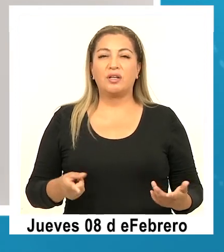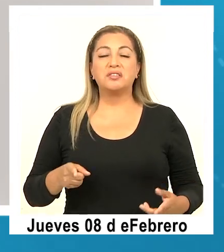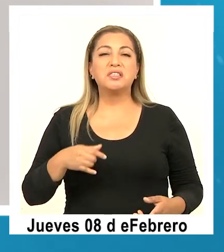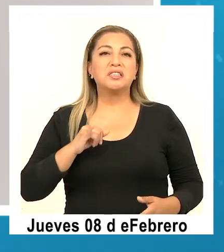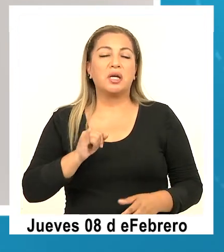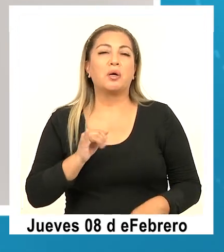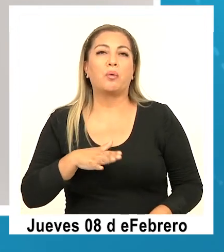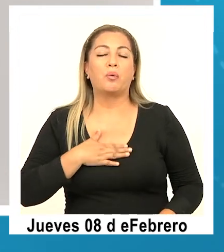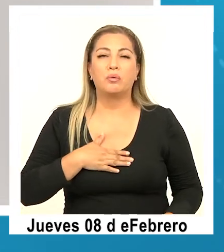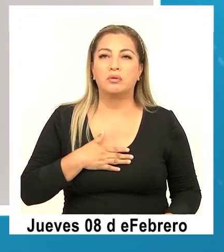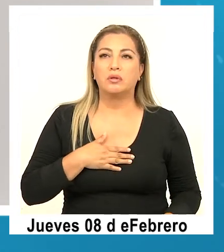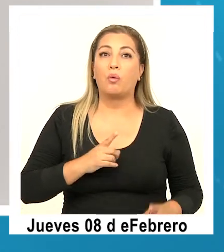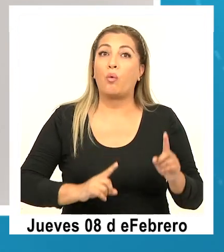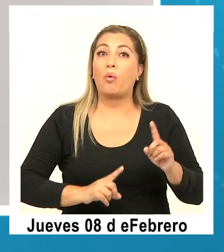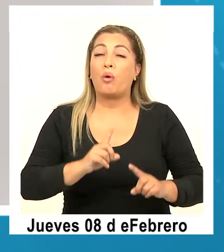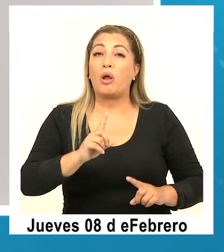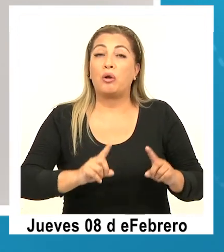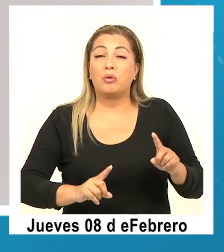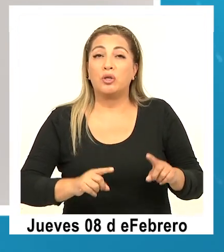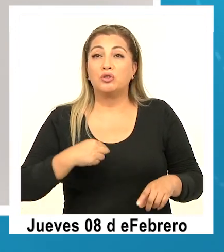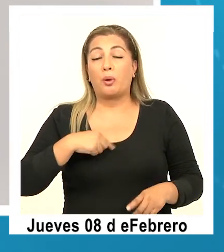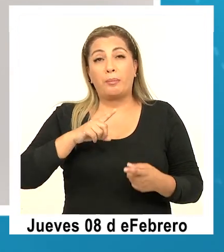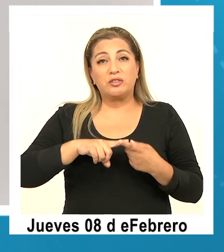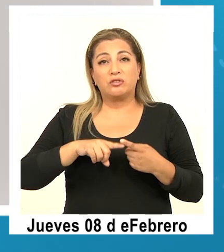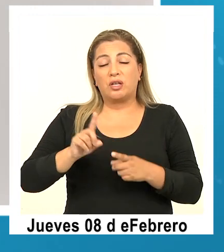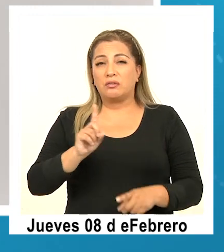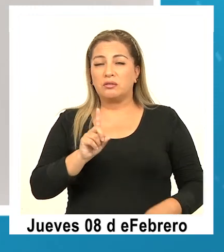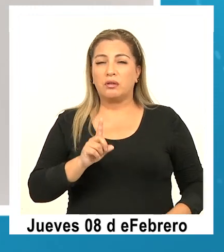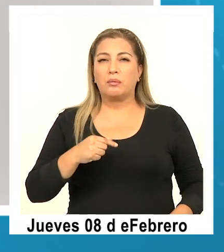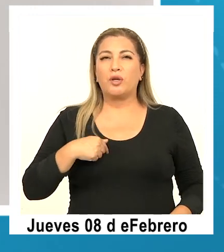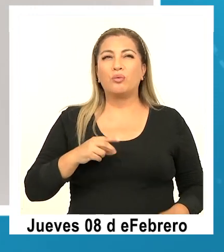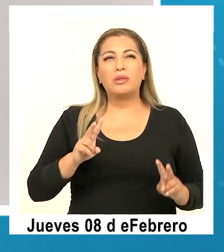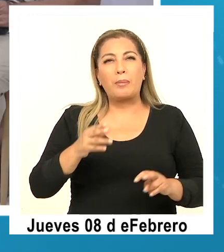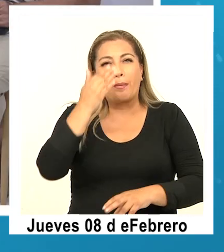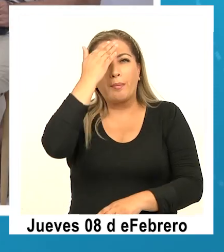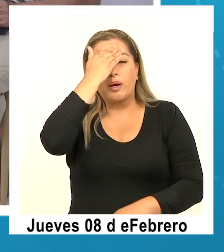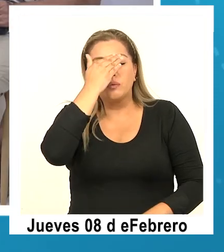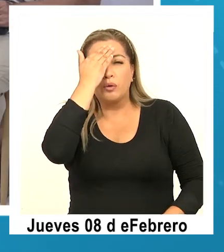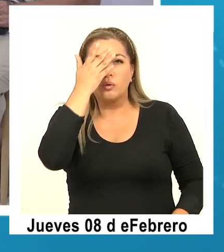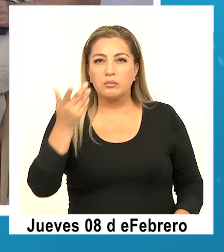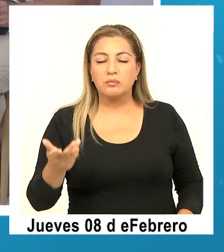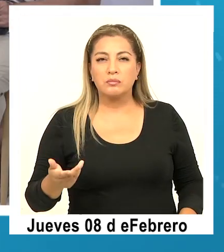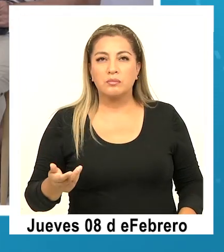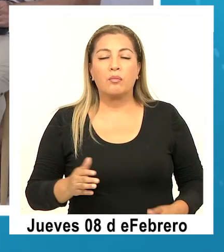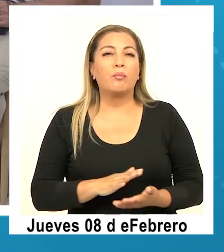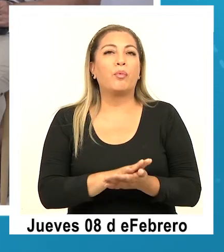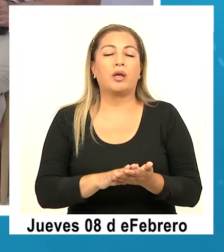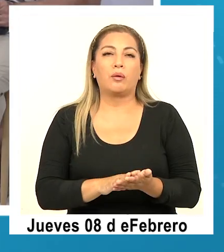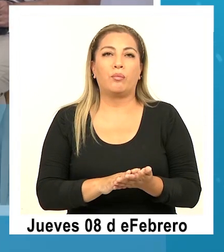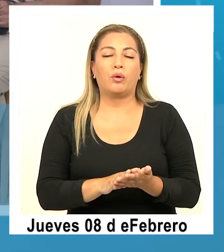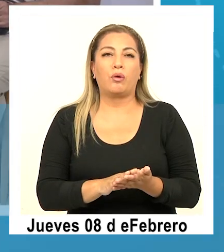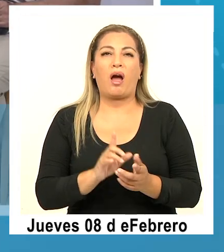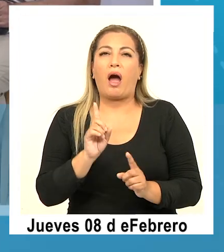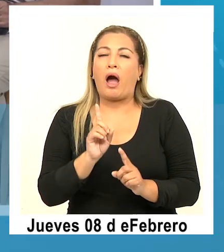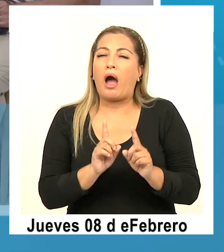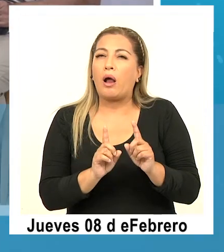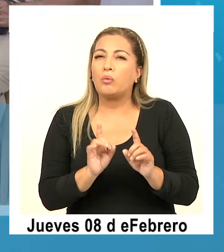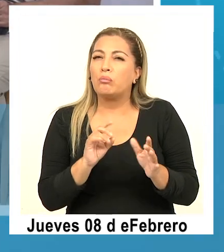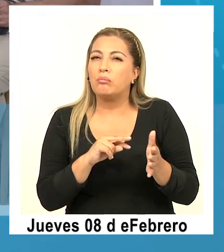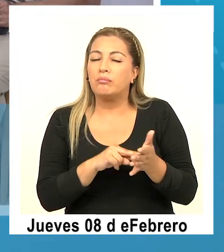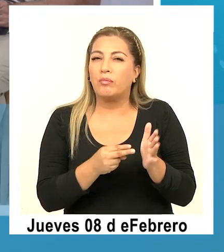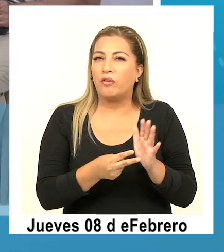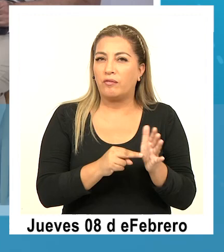o muy pocas personas. Yo en lo personal no. Pero sí me preocupa si ocurre un incidente. ¿Qué va a